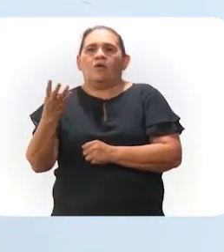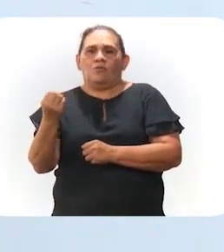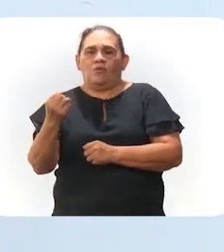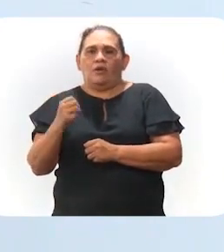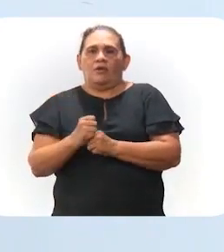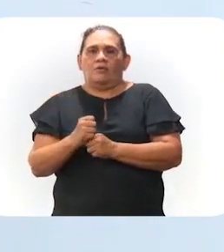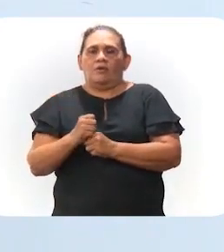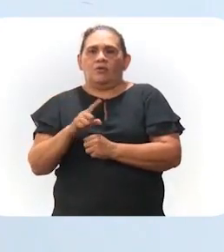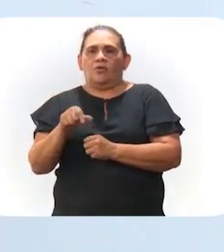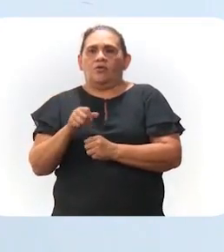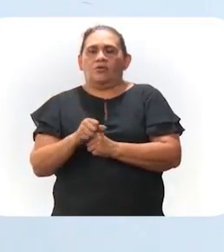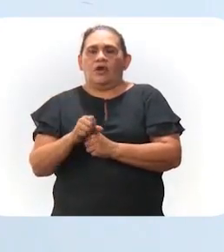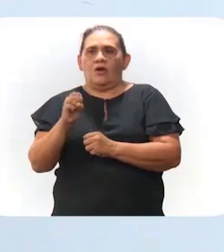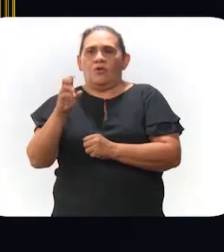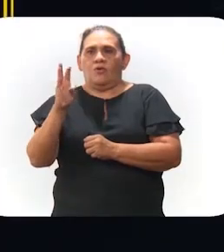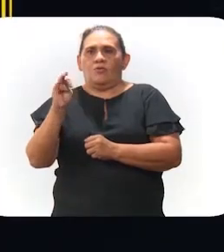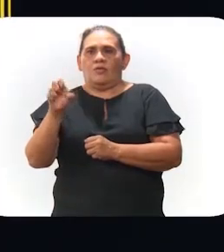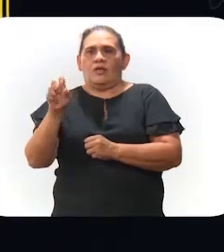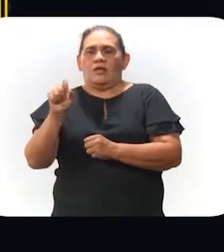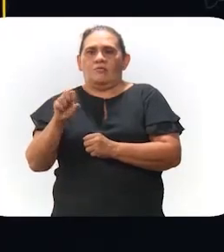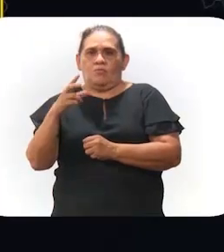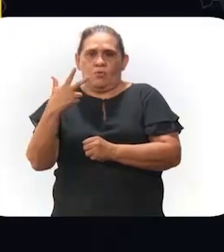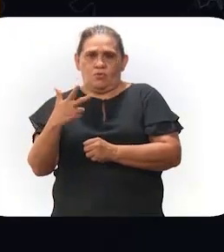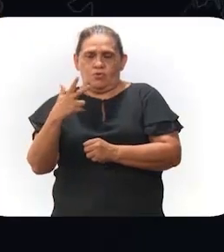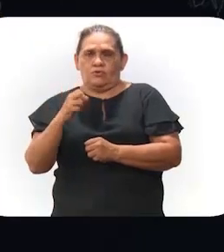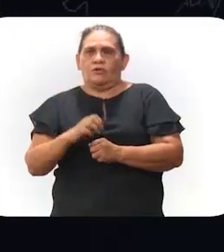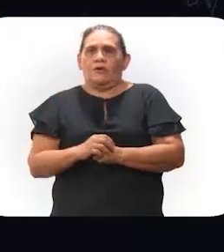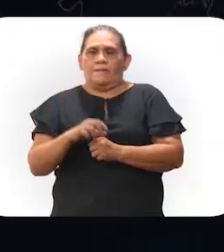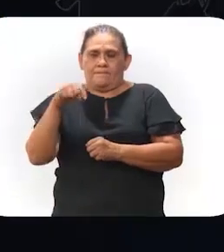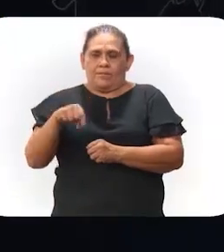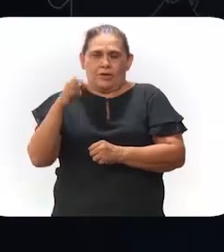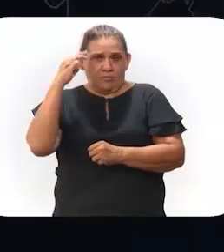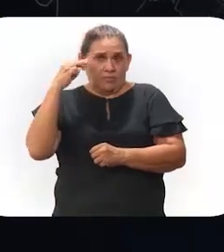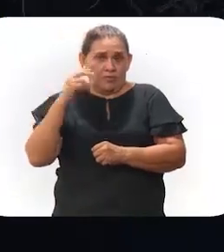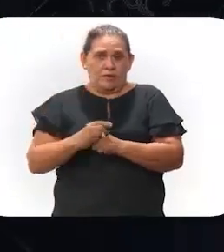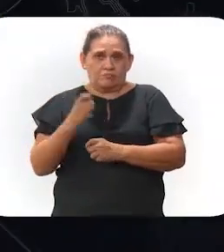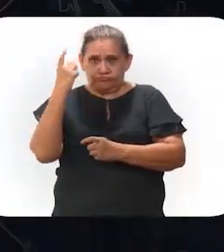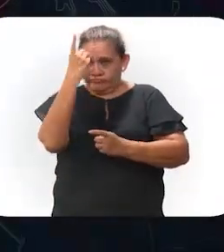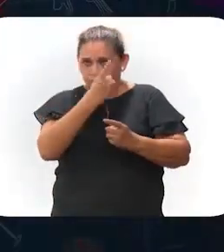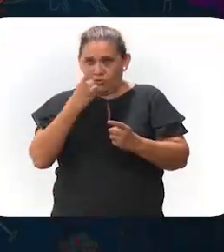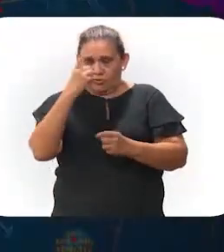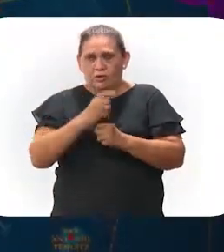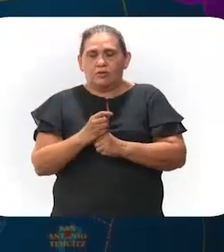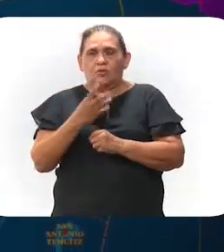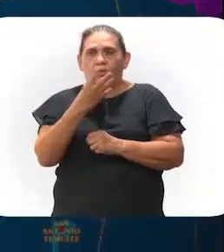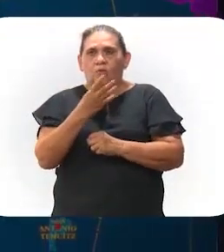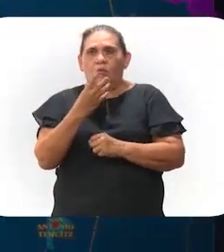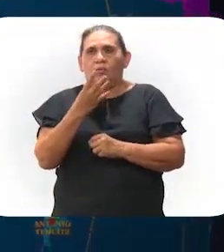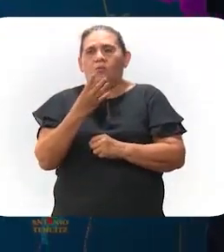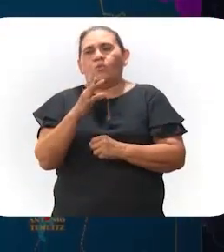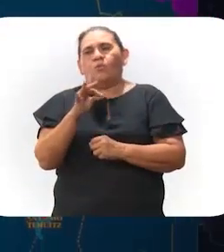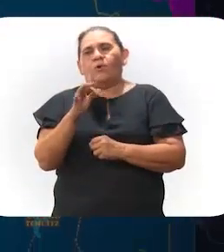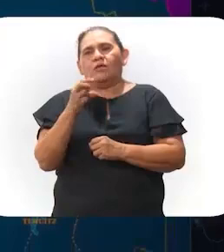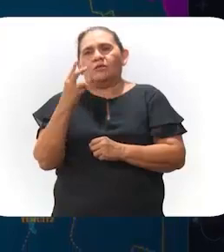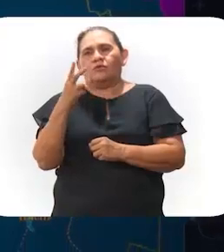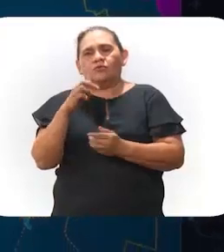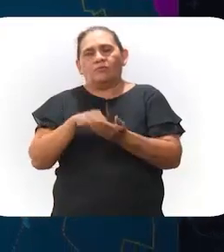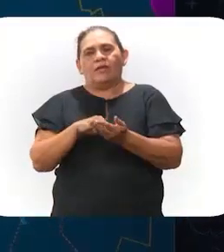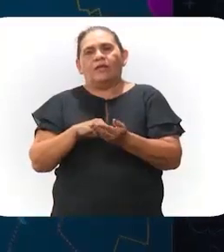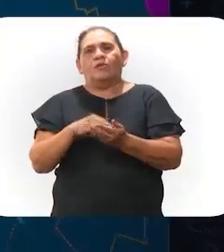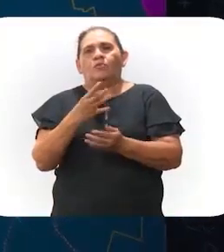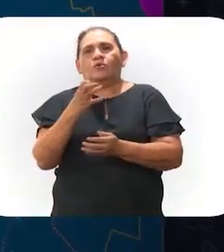9 y la Colonia Obrera con 8. Específicamente en Mérida se han diagnosticado 42.410 personas